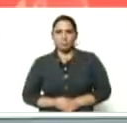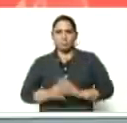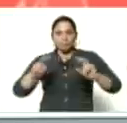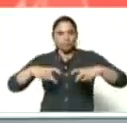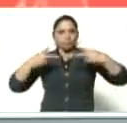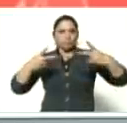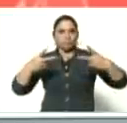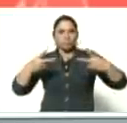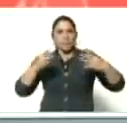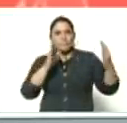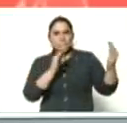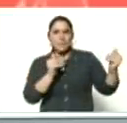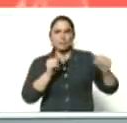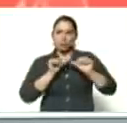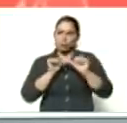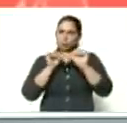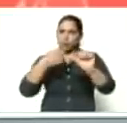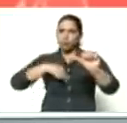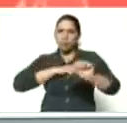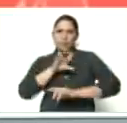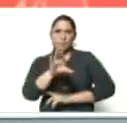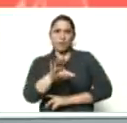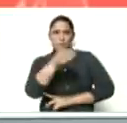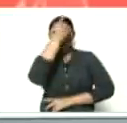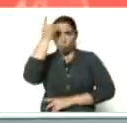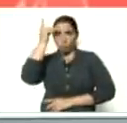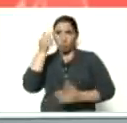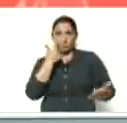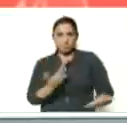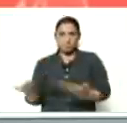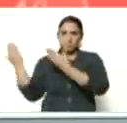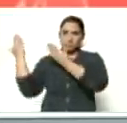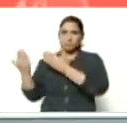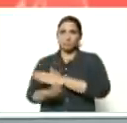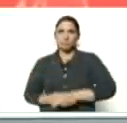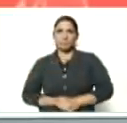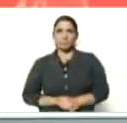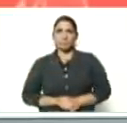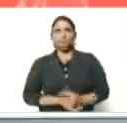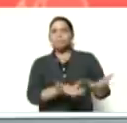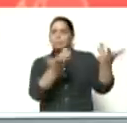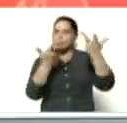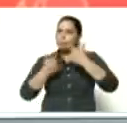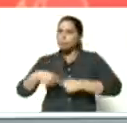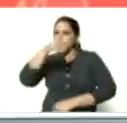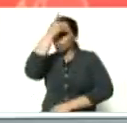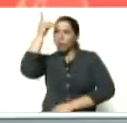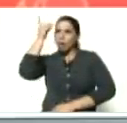de la esperanza permanente en nuestra patria. Diosdado Cabello, dímelo, Diosdado.